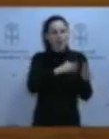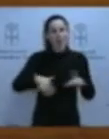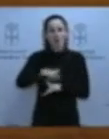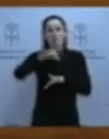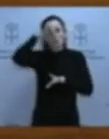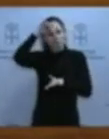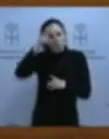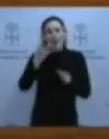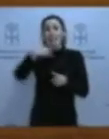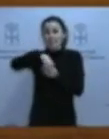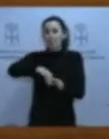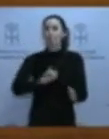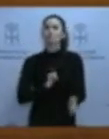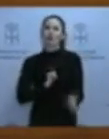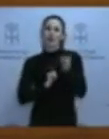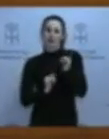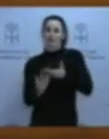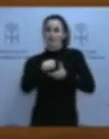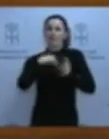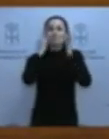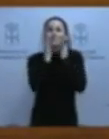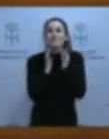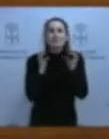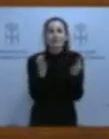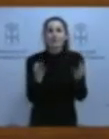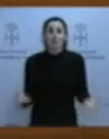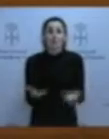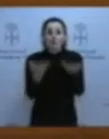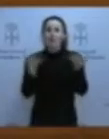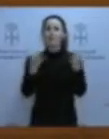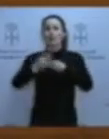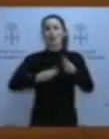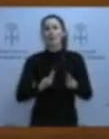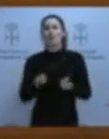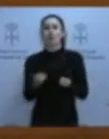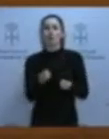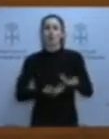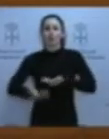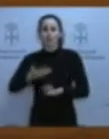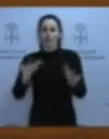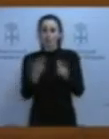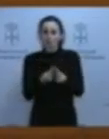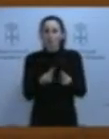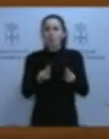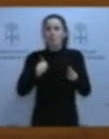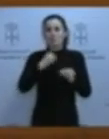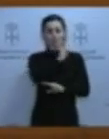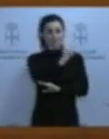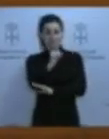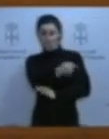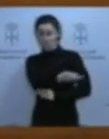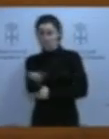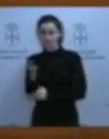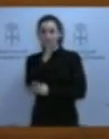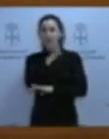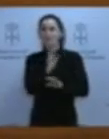su propia idiosincrasia. Por eso, el fomento de los mismos ha de hacerse en coordinación con otras instituciones y así